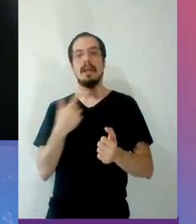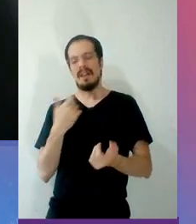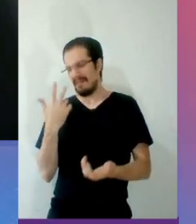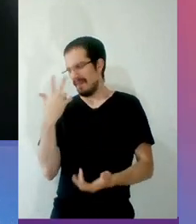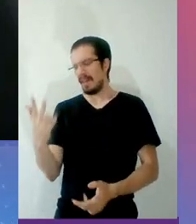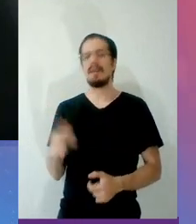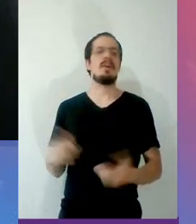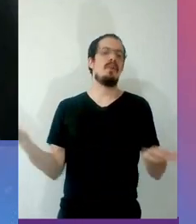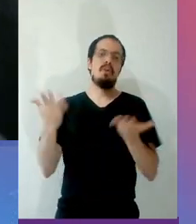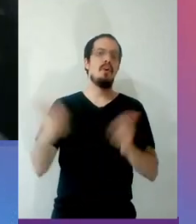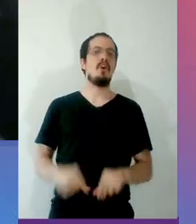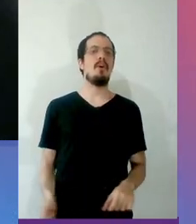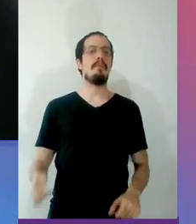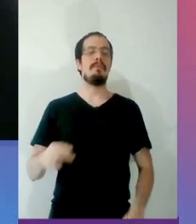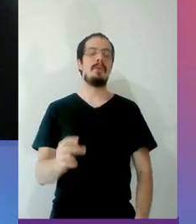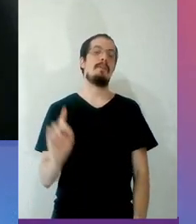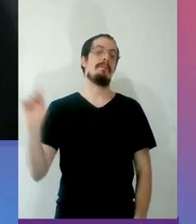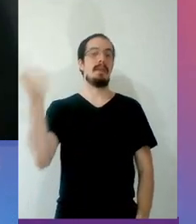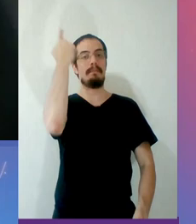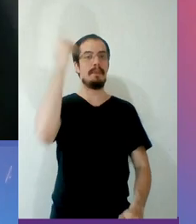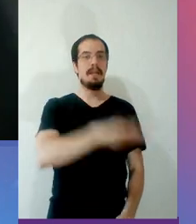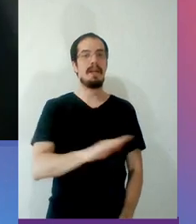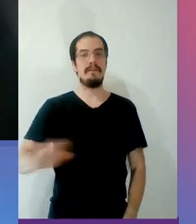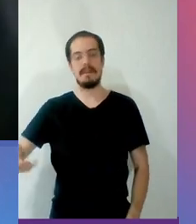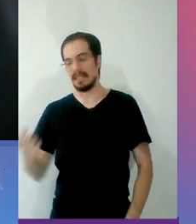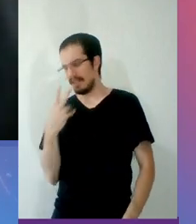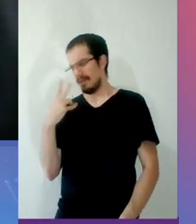los primeros 1000 días en este periodo, que